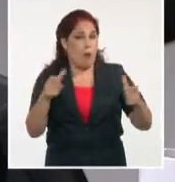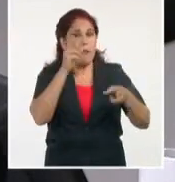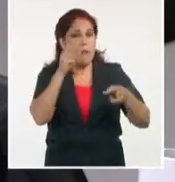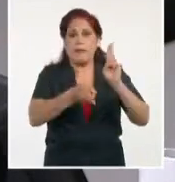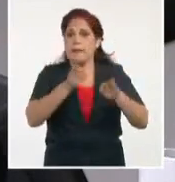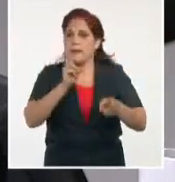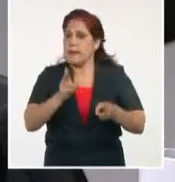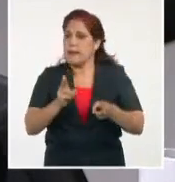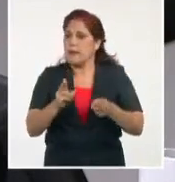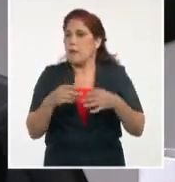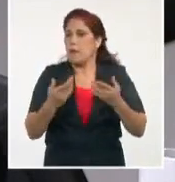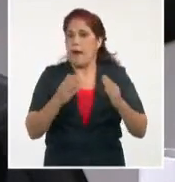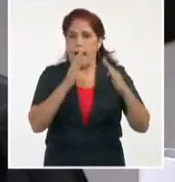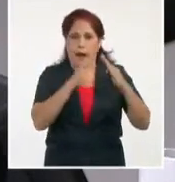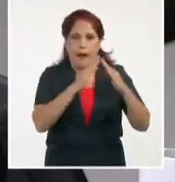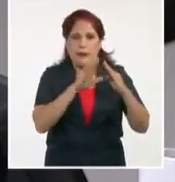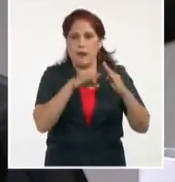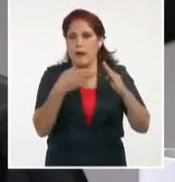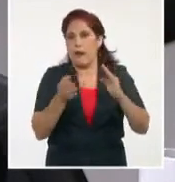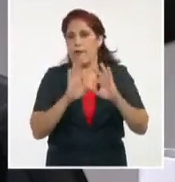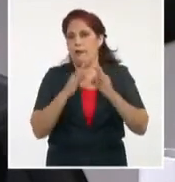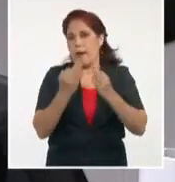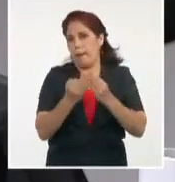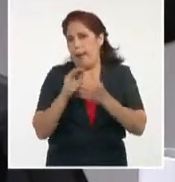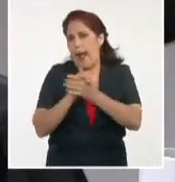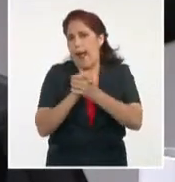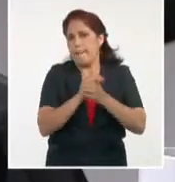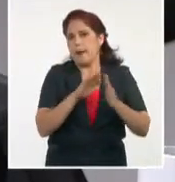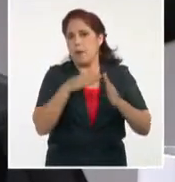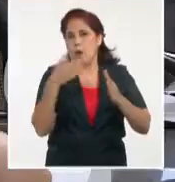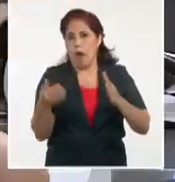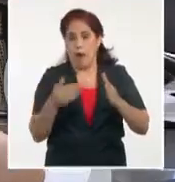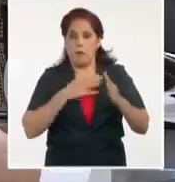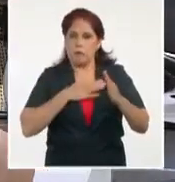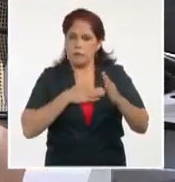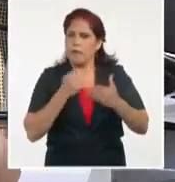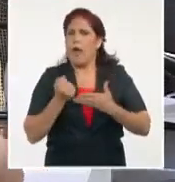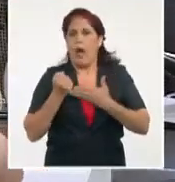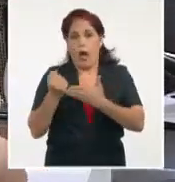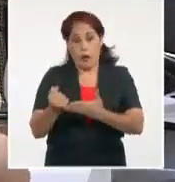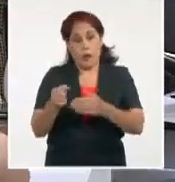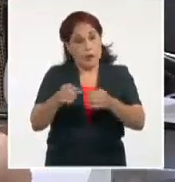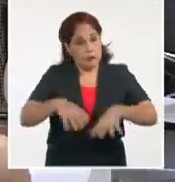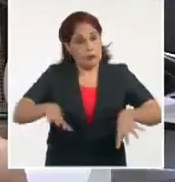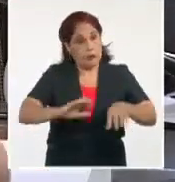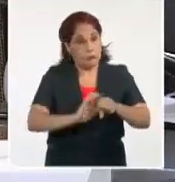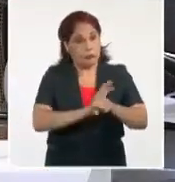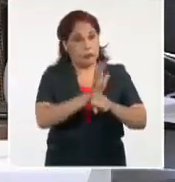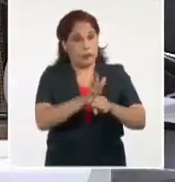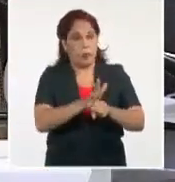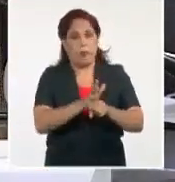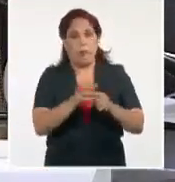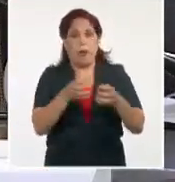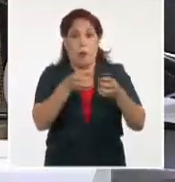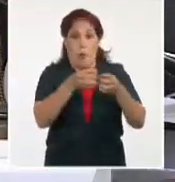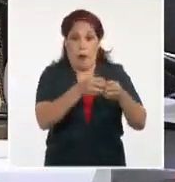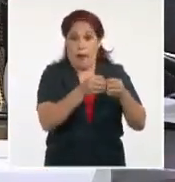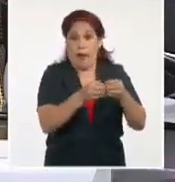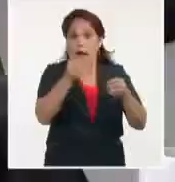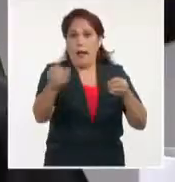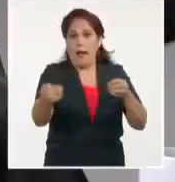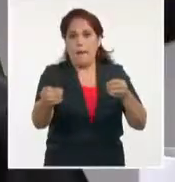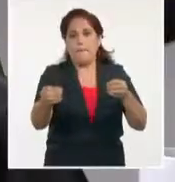principalmente a casa de familiares y amigos. La autoevacuación. Eso ayudó mucho también en esta circunstancia en que hay muchos centros de aislamiento. Exacto, que